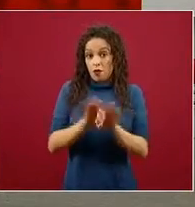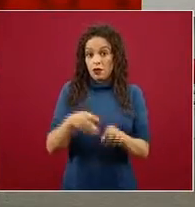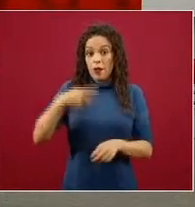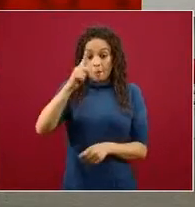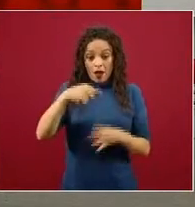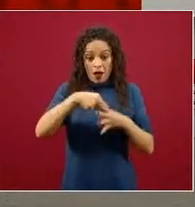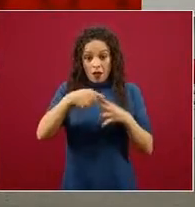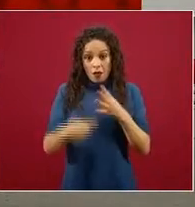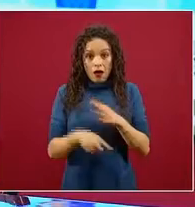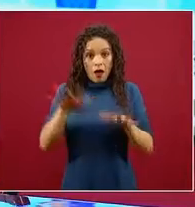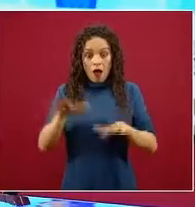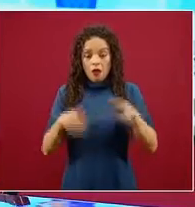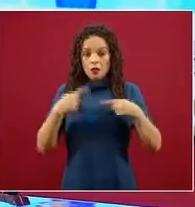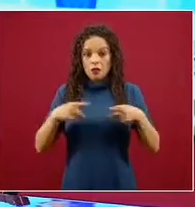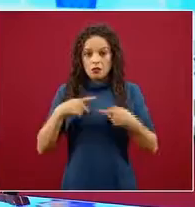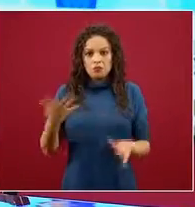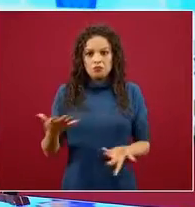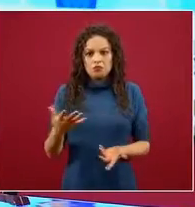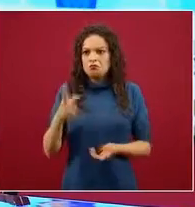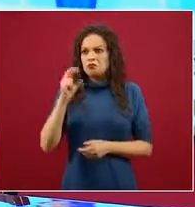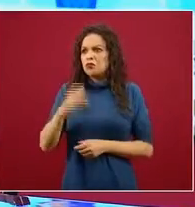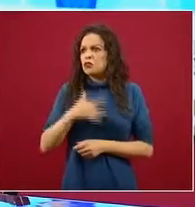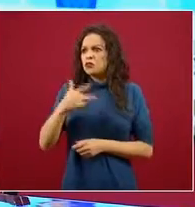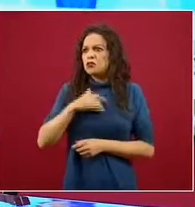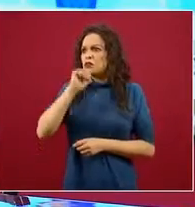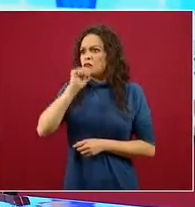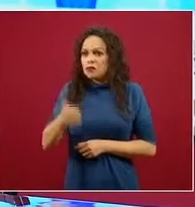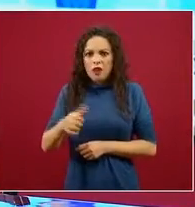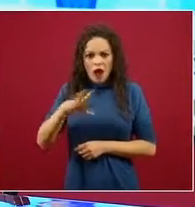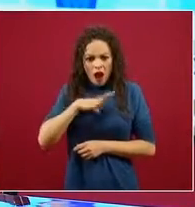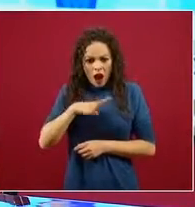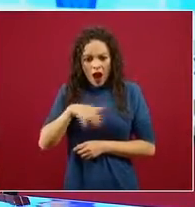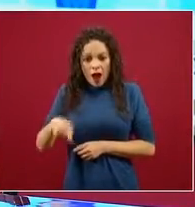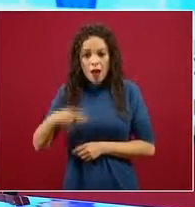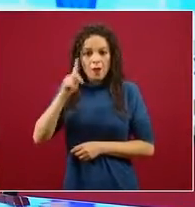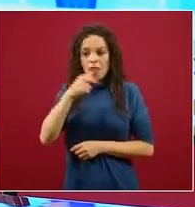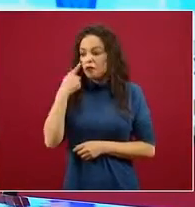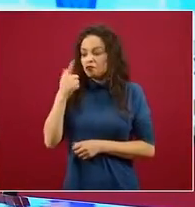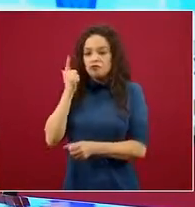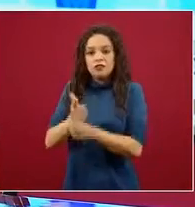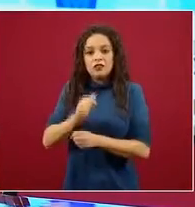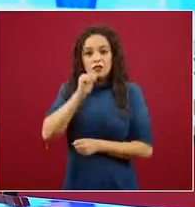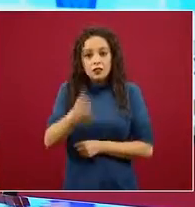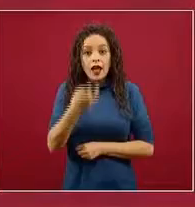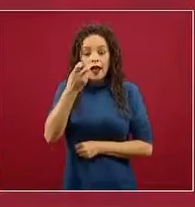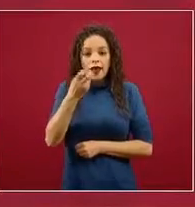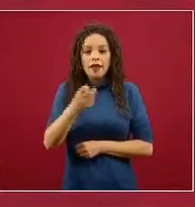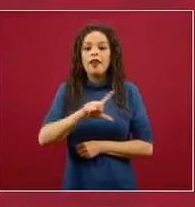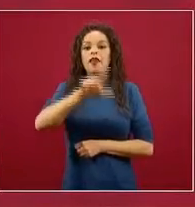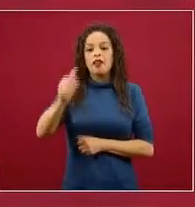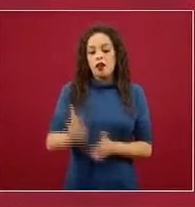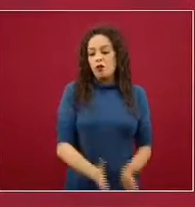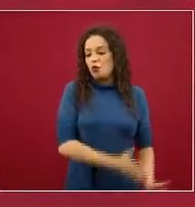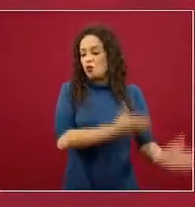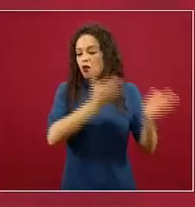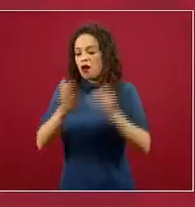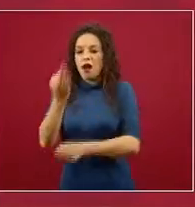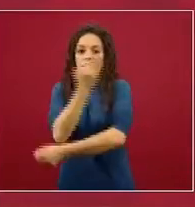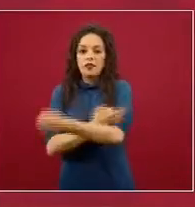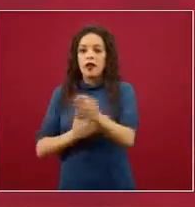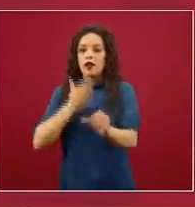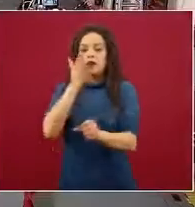desapercibidos, puede ser que la persona no esté consciente de que los está experimentando y se retrase el diagnóstico de